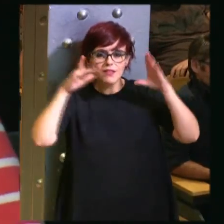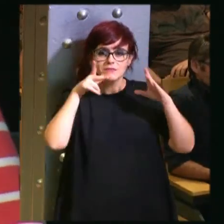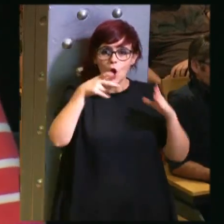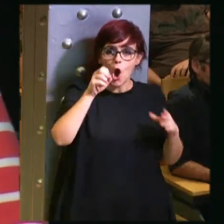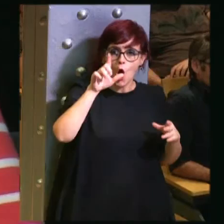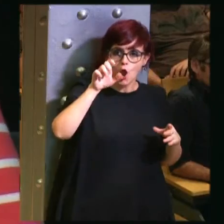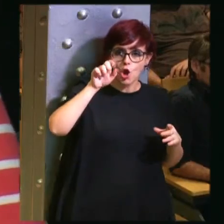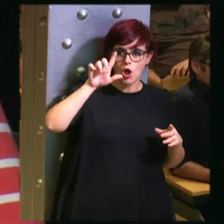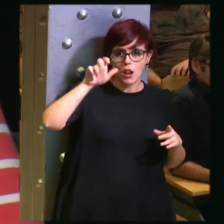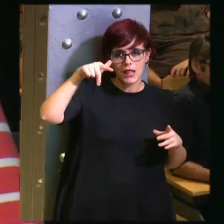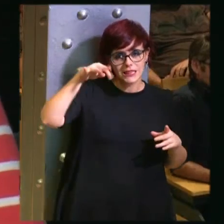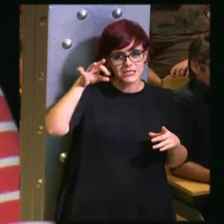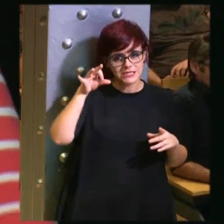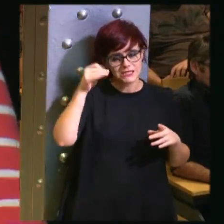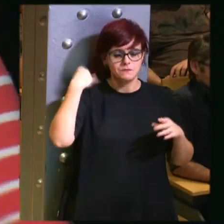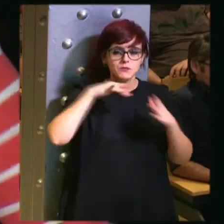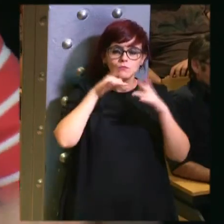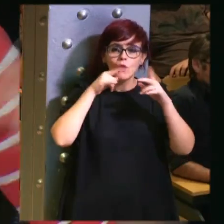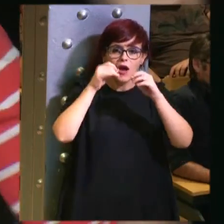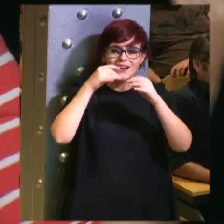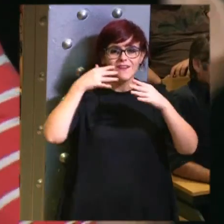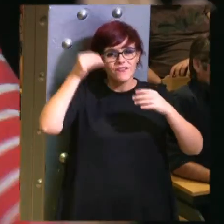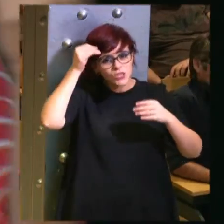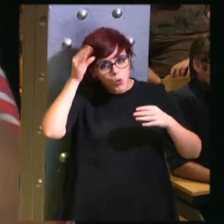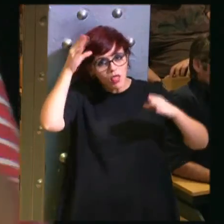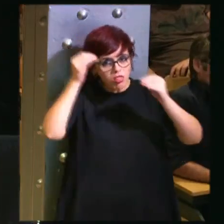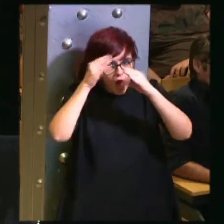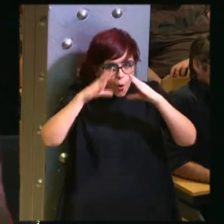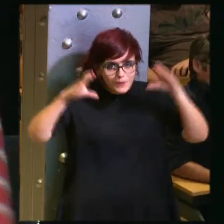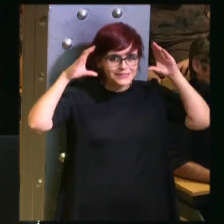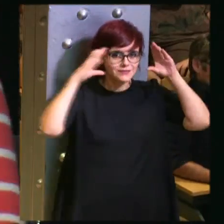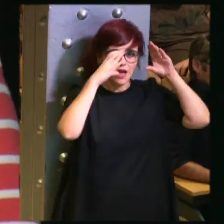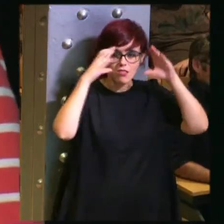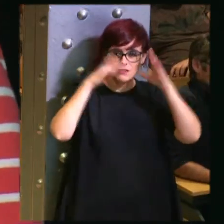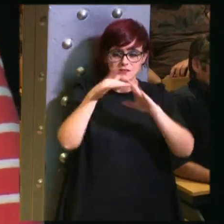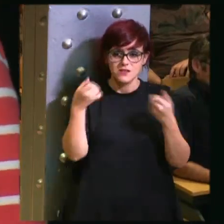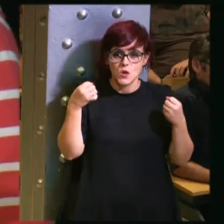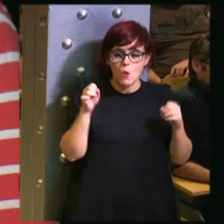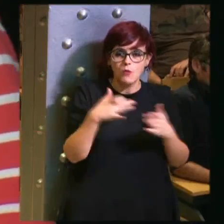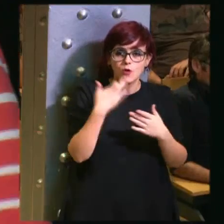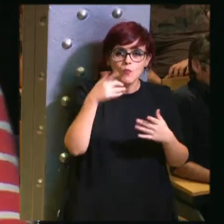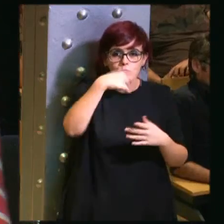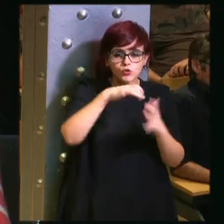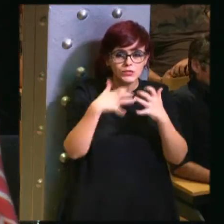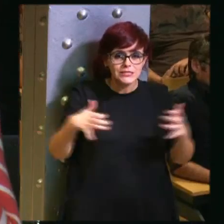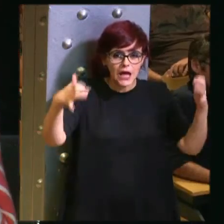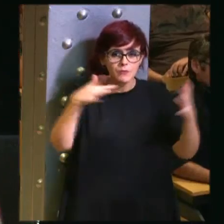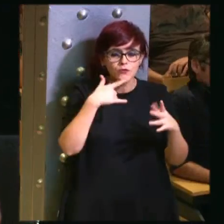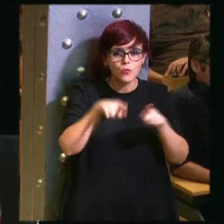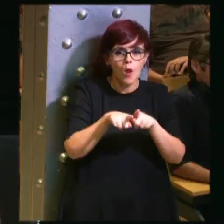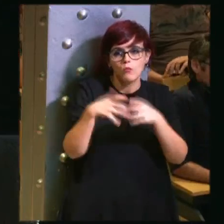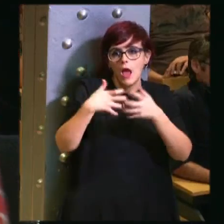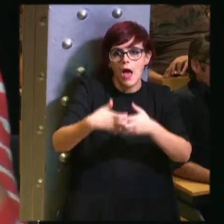virtualidad aumentada, puede dar muchísimo juego. Es decir, que yo esté aquí y prácticamente todo, menos vosotros que estéis, pues sea una batalla,